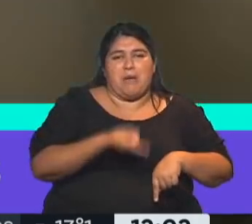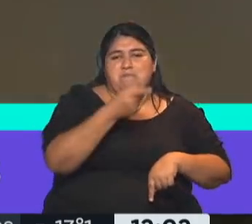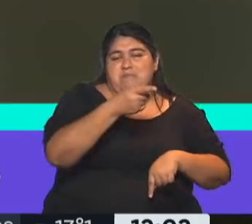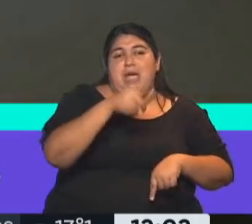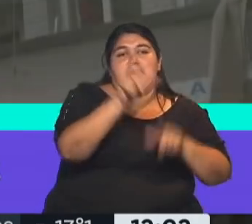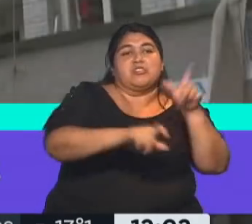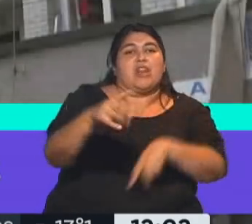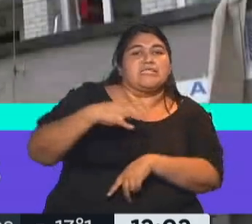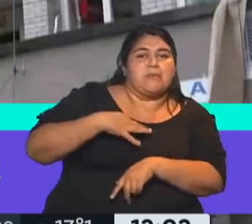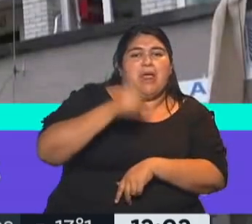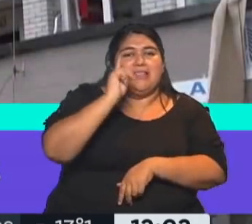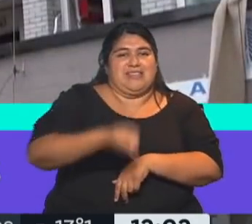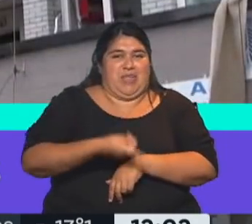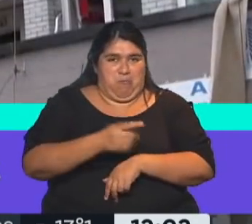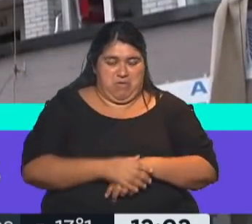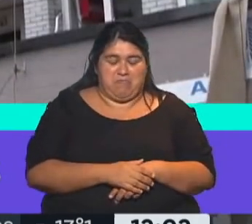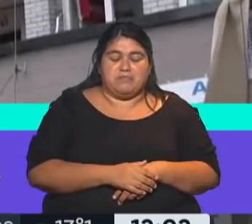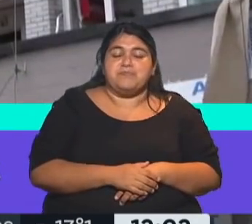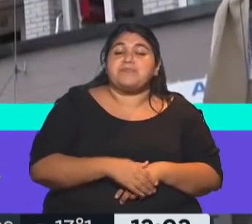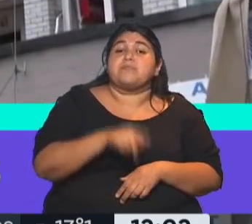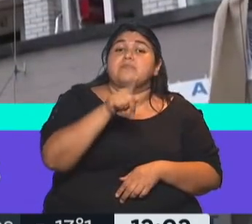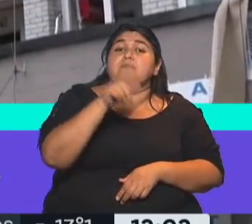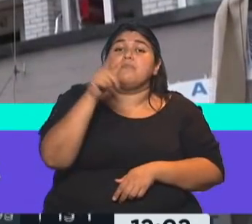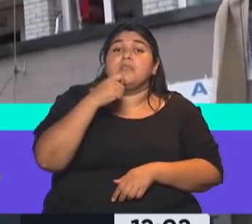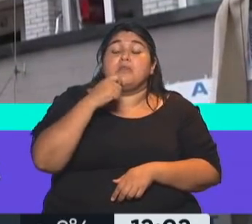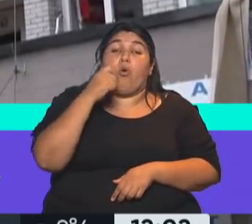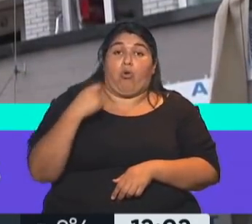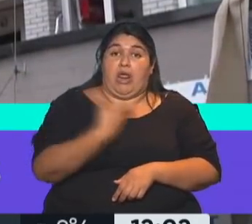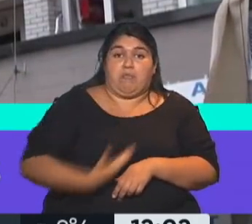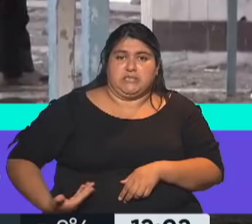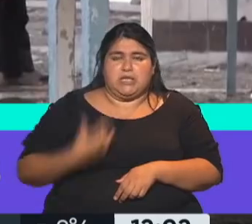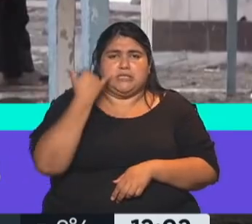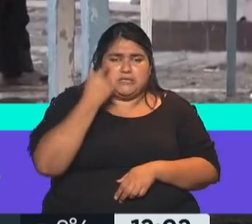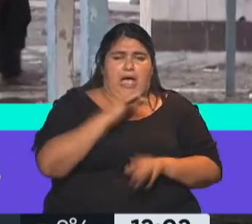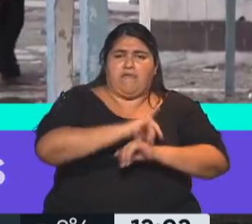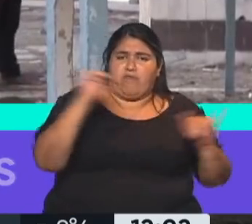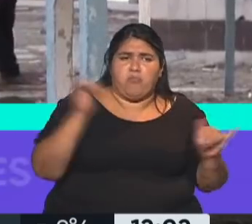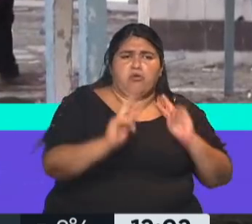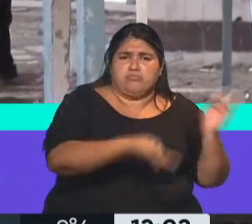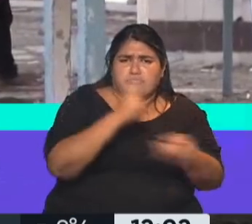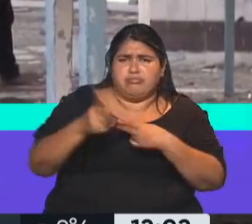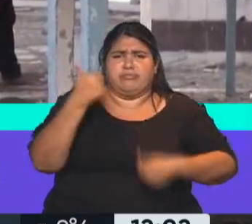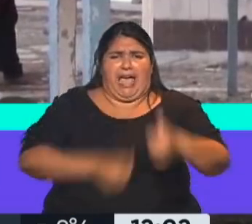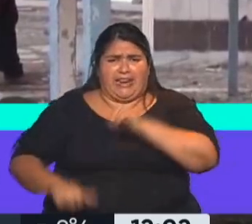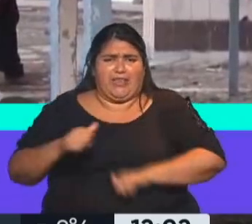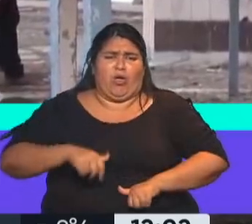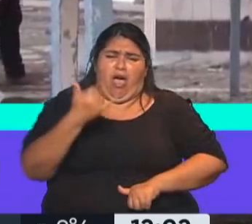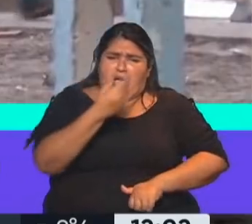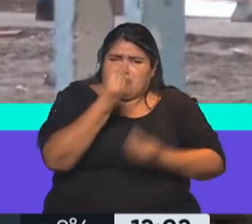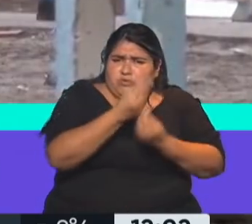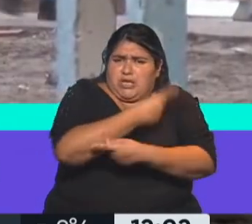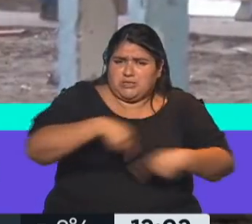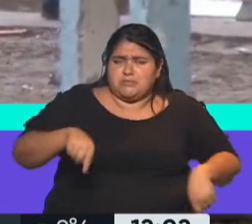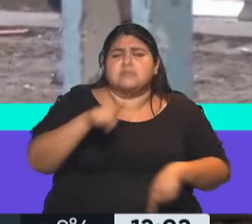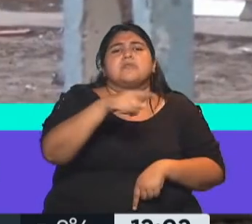y afectados. Mientras tanto, el gobierno ucraniano informó de decenas de muertos y heridos en los ataques. Miles de ciudadanos tratan